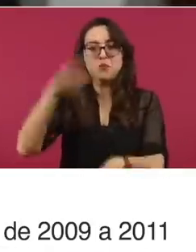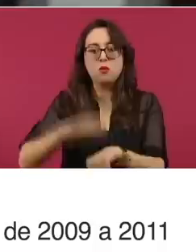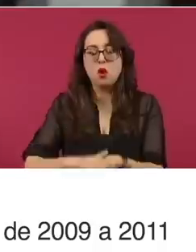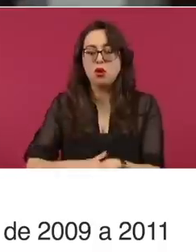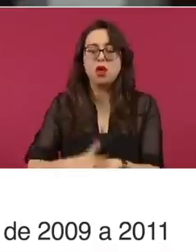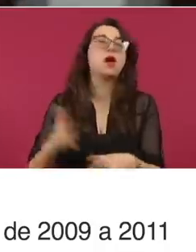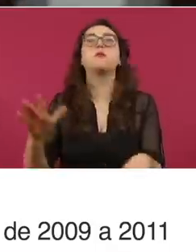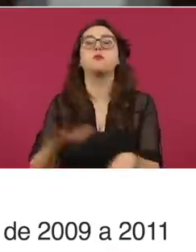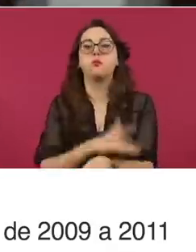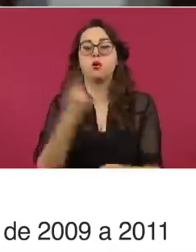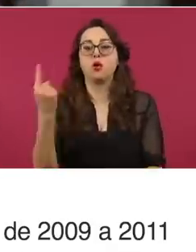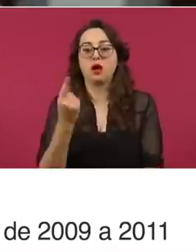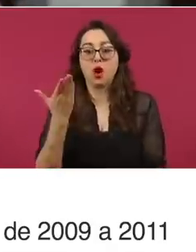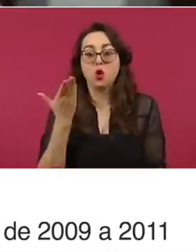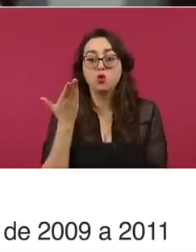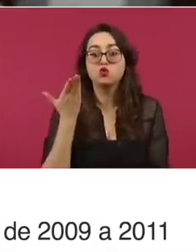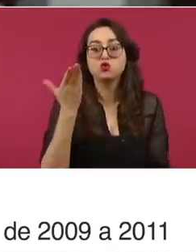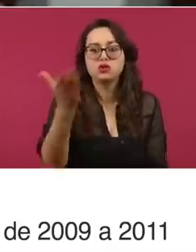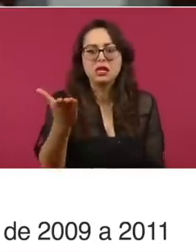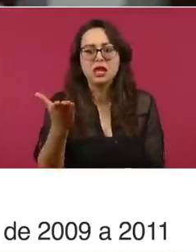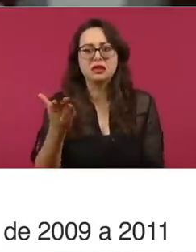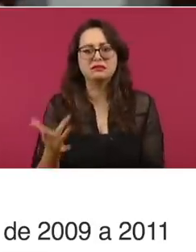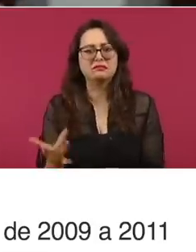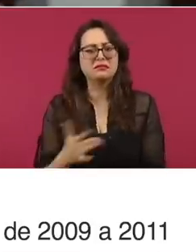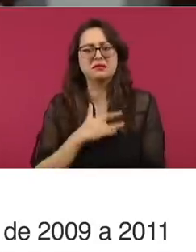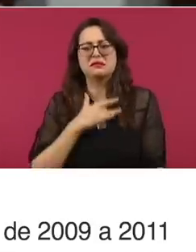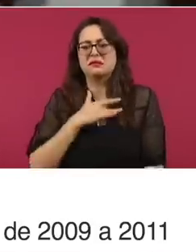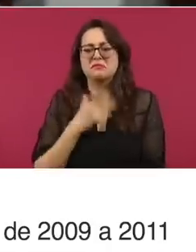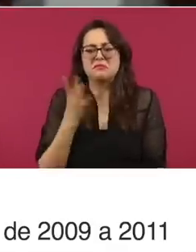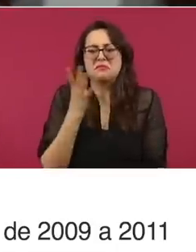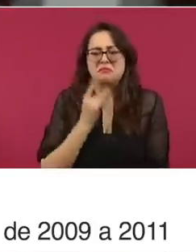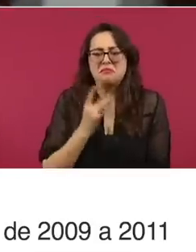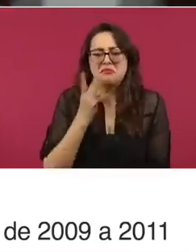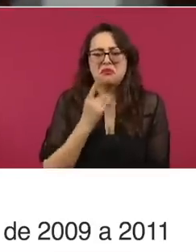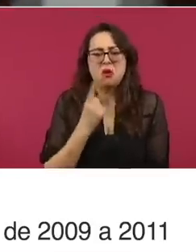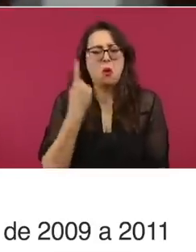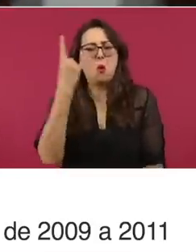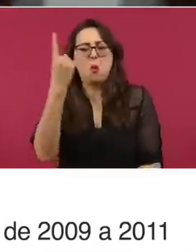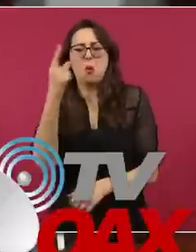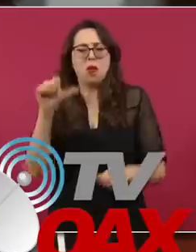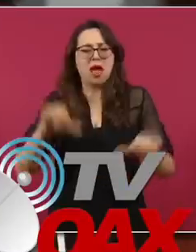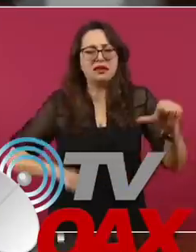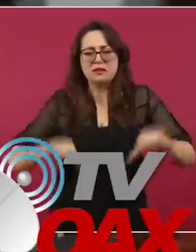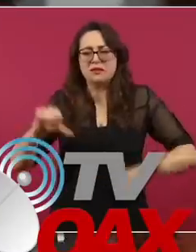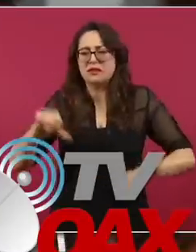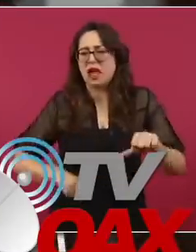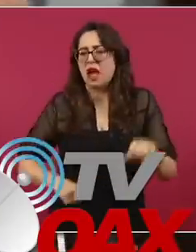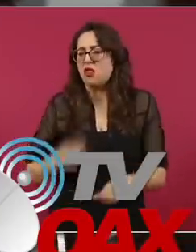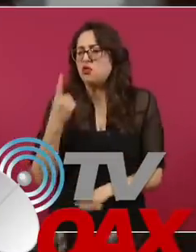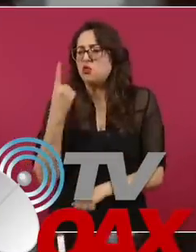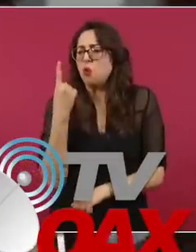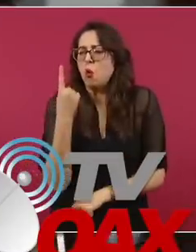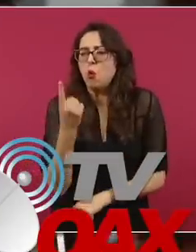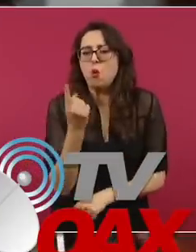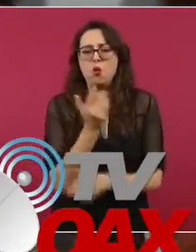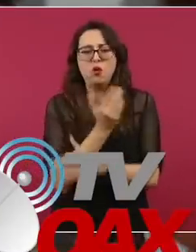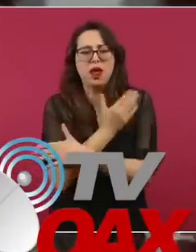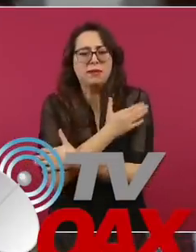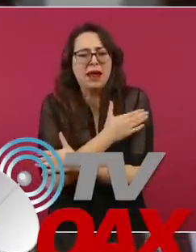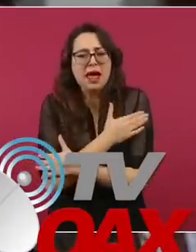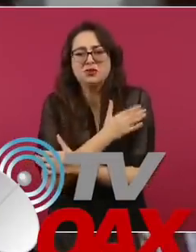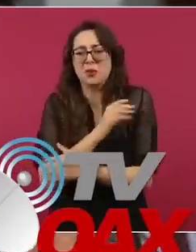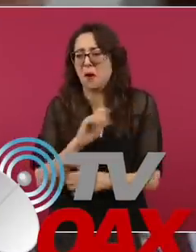quieren entender que un gesto, un abrazo y lo que usted ha hecho por el Perú, por las 75